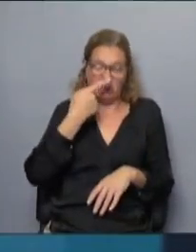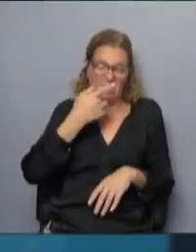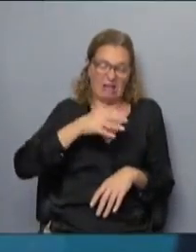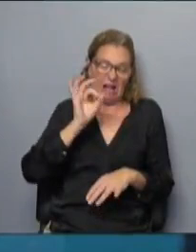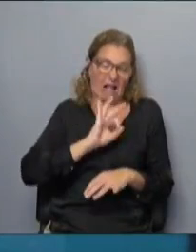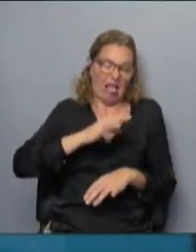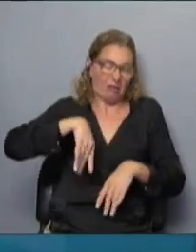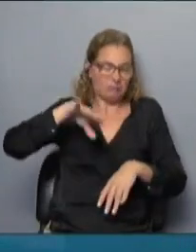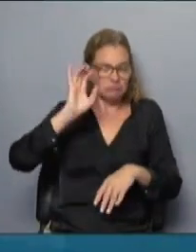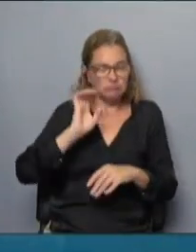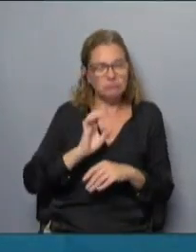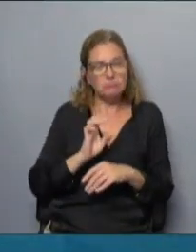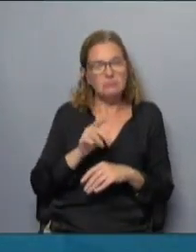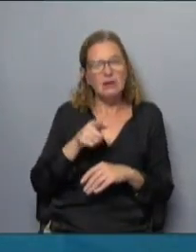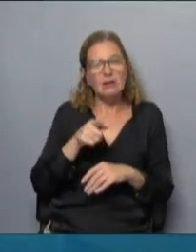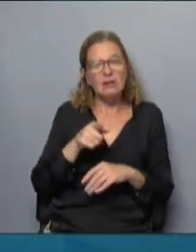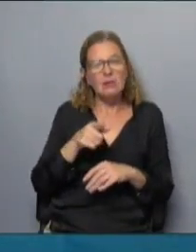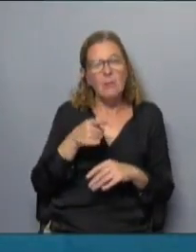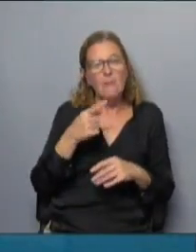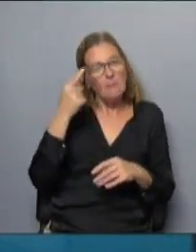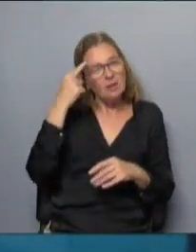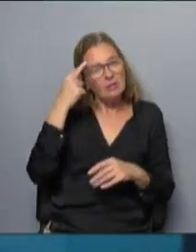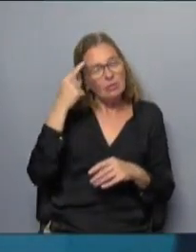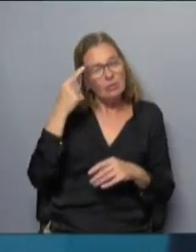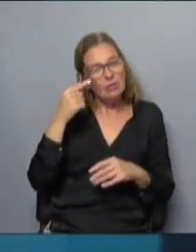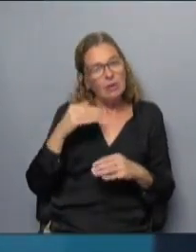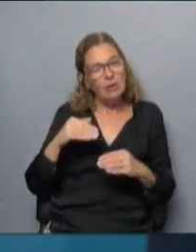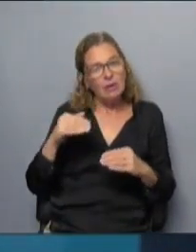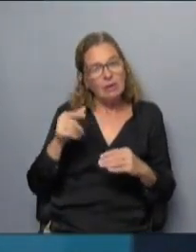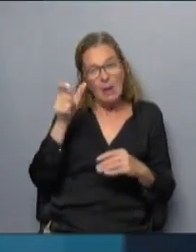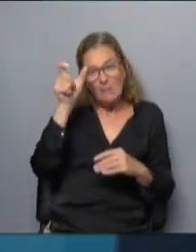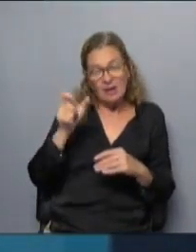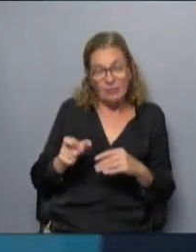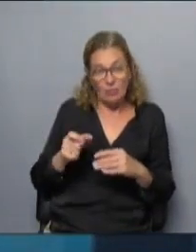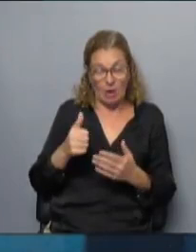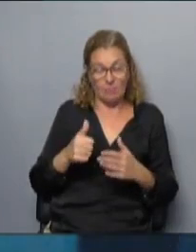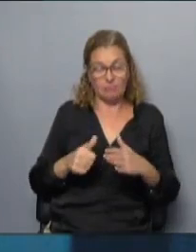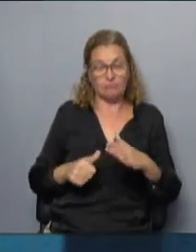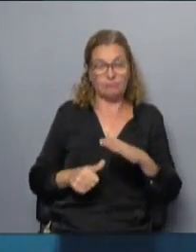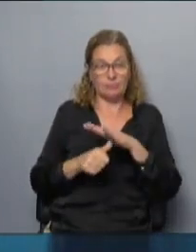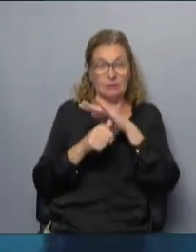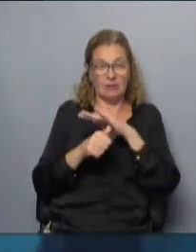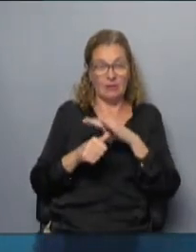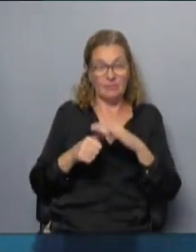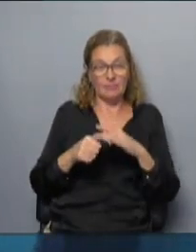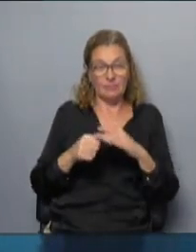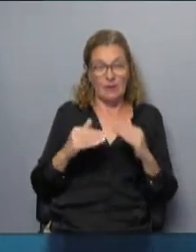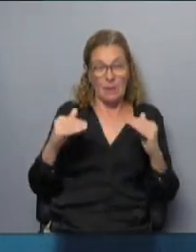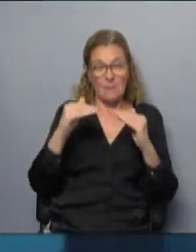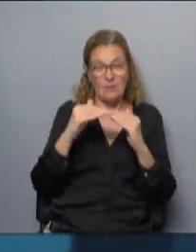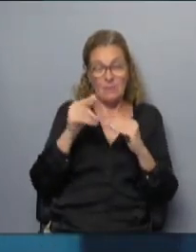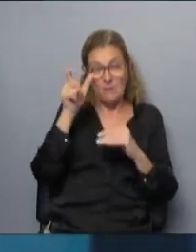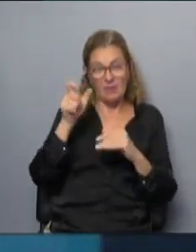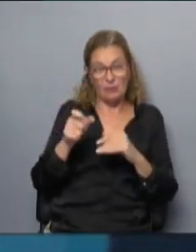creo que la concesión es la misma pero es más la la persona que encabeza el 'brutal box' hasta la misma persona en